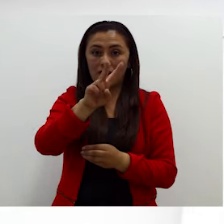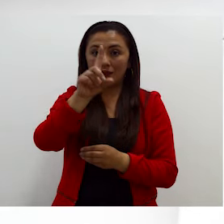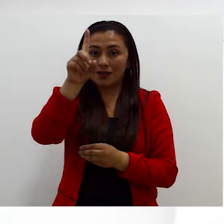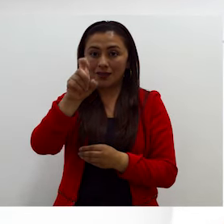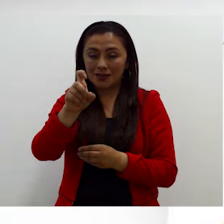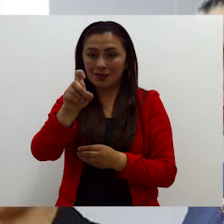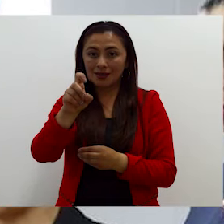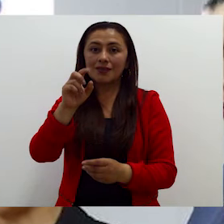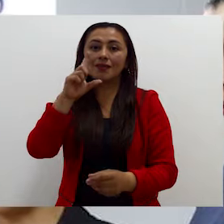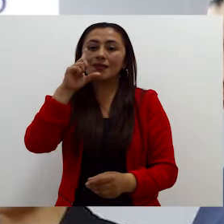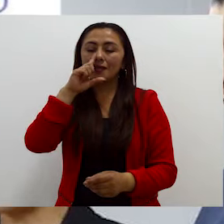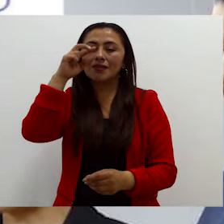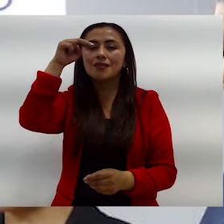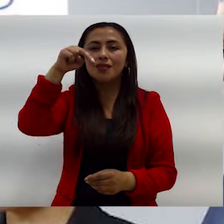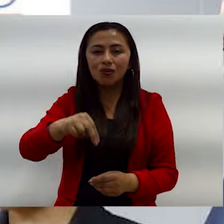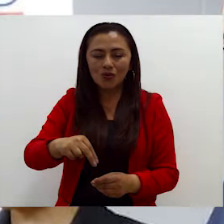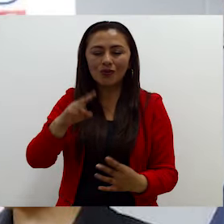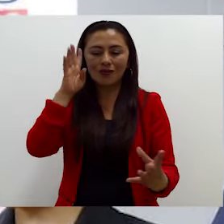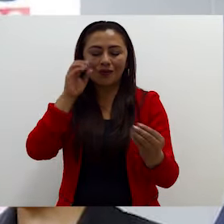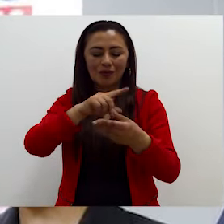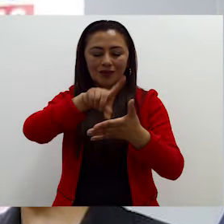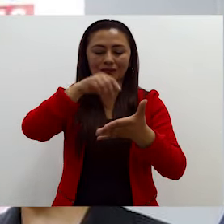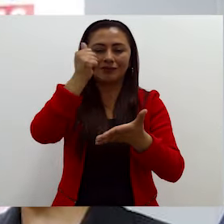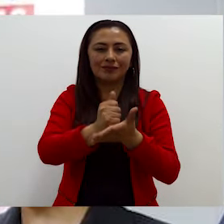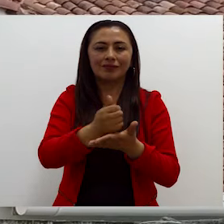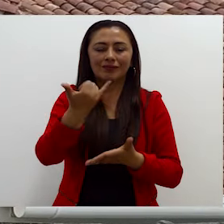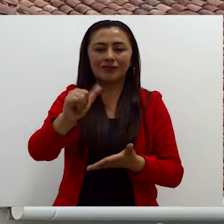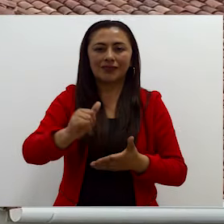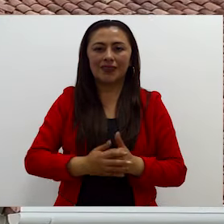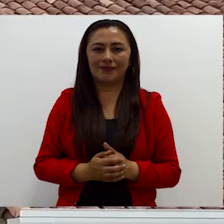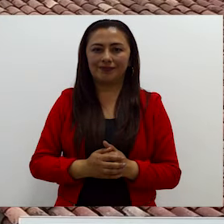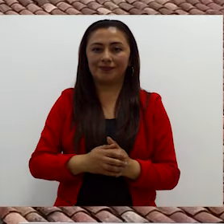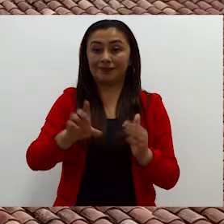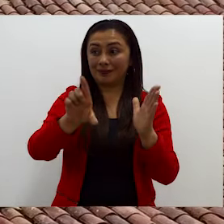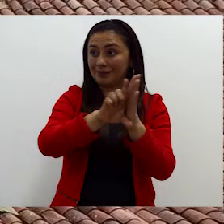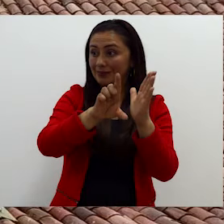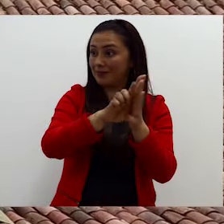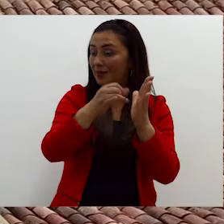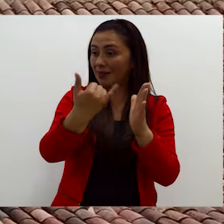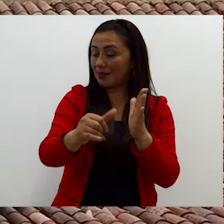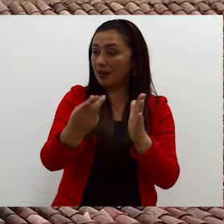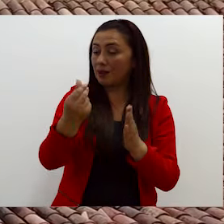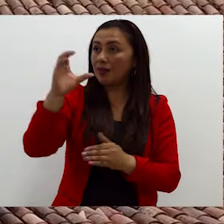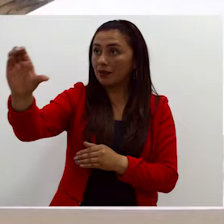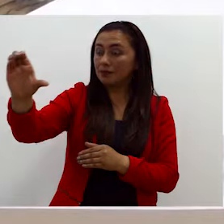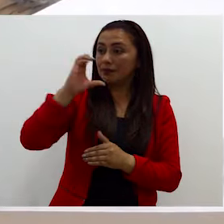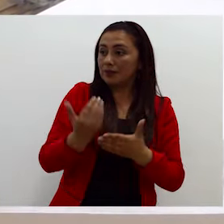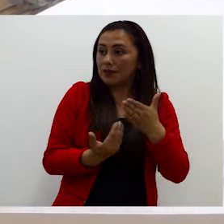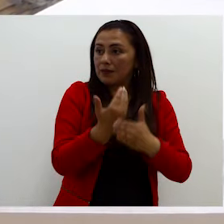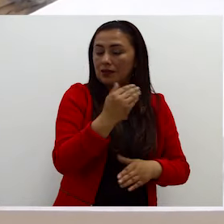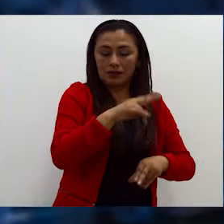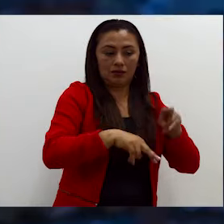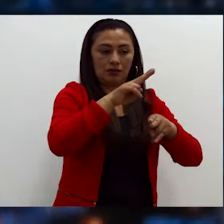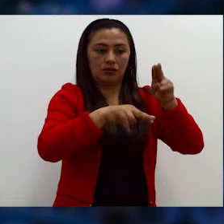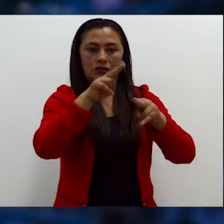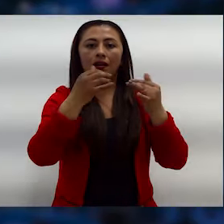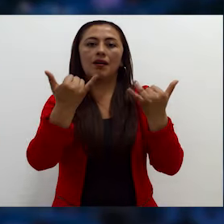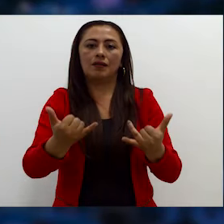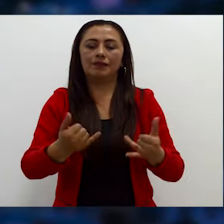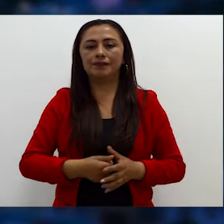estamos esperando la legalización del mismo para efectos de que los recursos sean girados y proceder a iniciar la